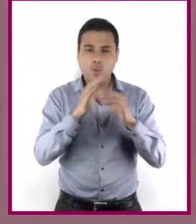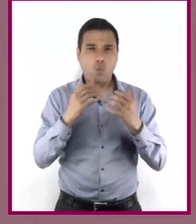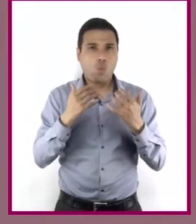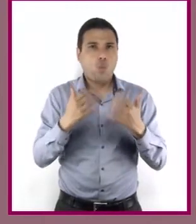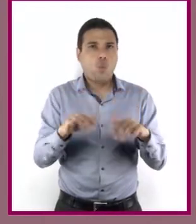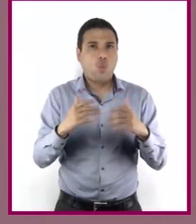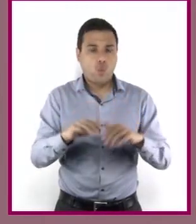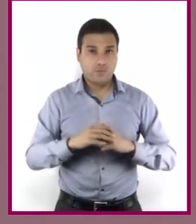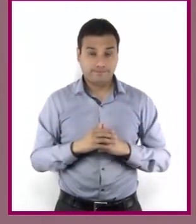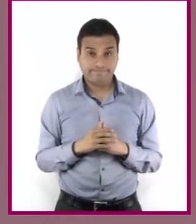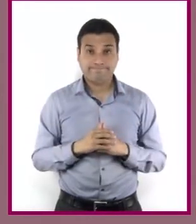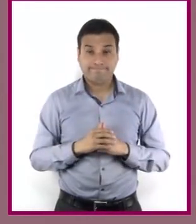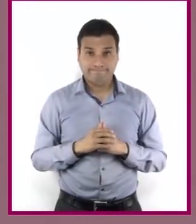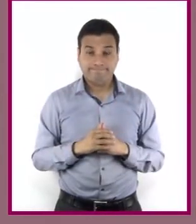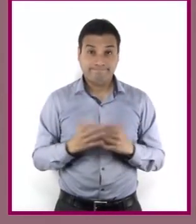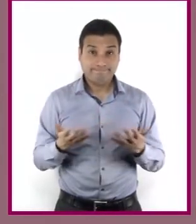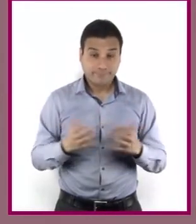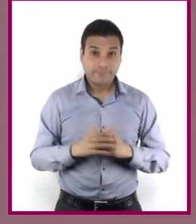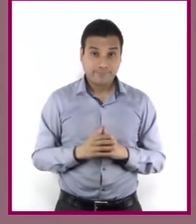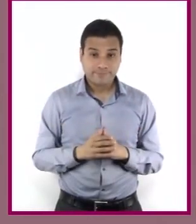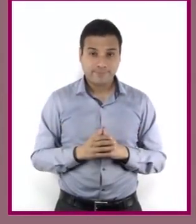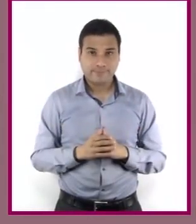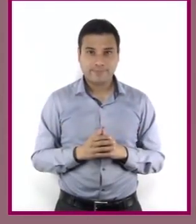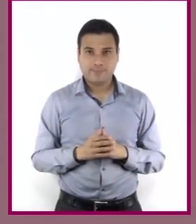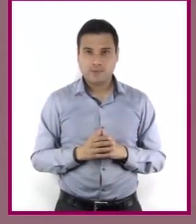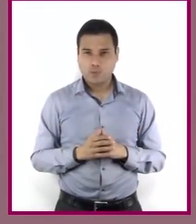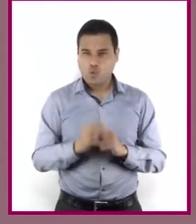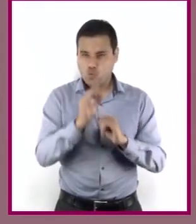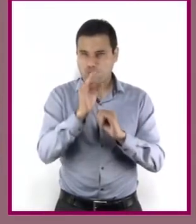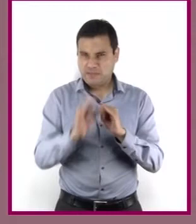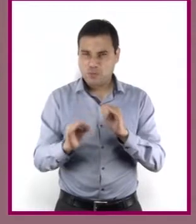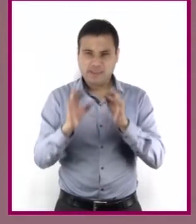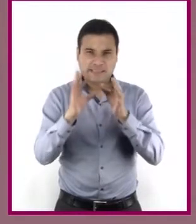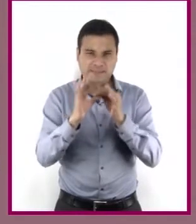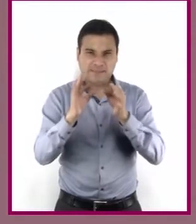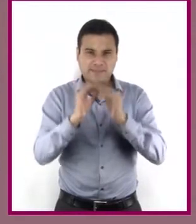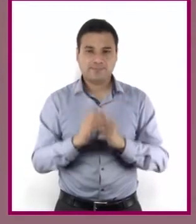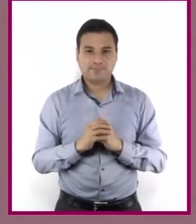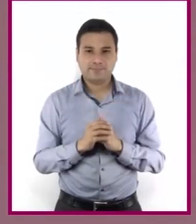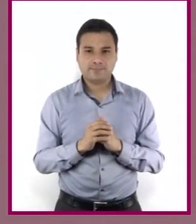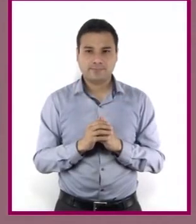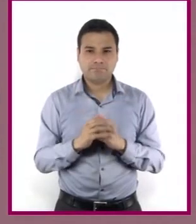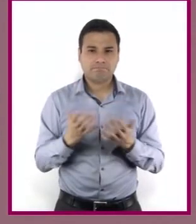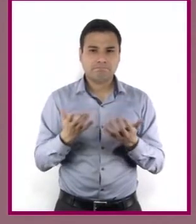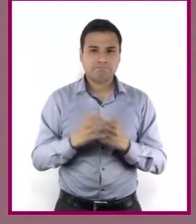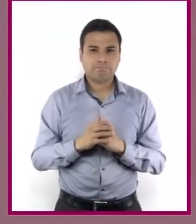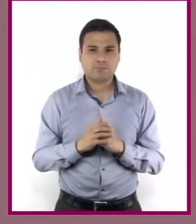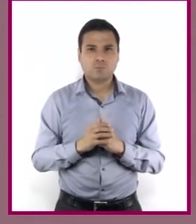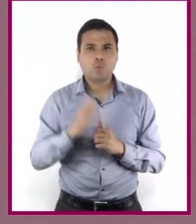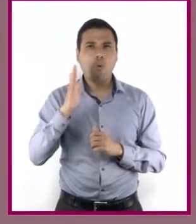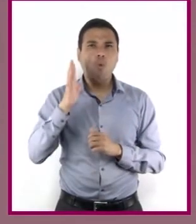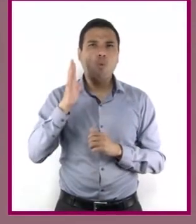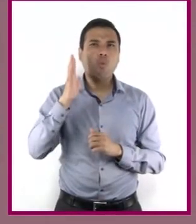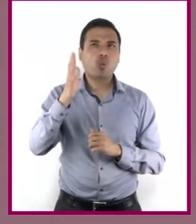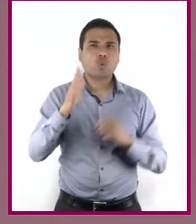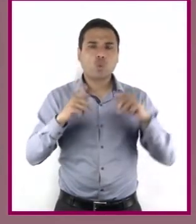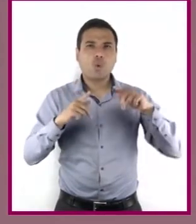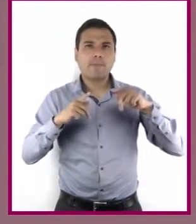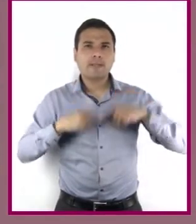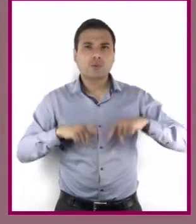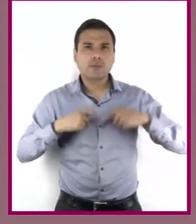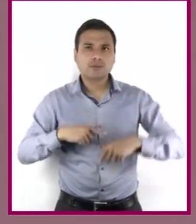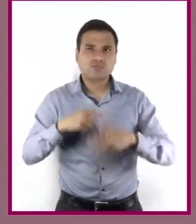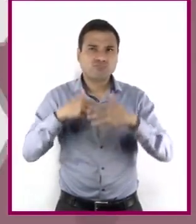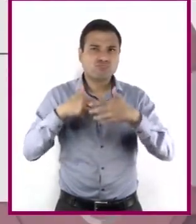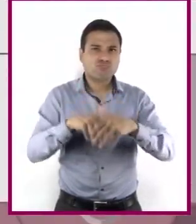ocurrirá mañana. Así pues, una última reflexión. ¿Cómo serán las luchas por la justicia y la igualdad de derechos en